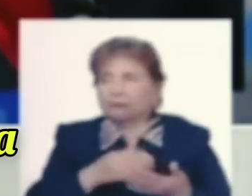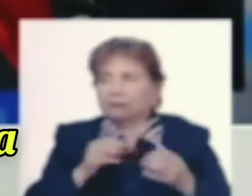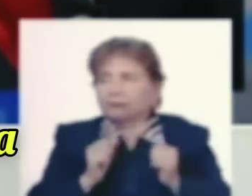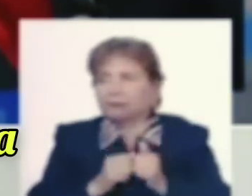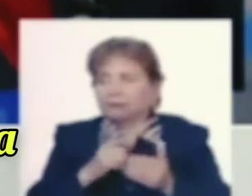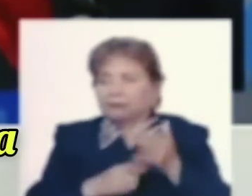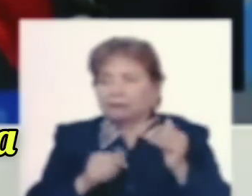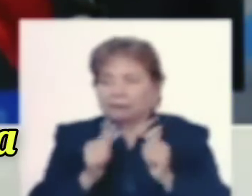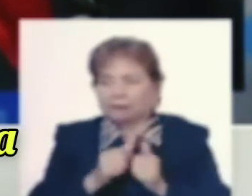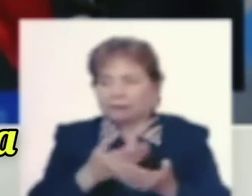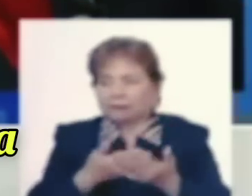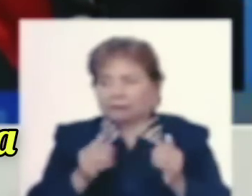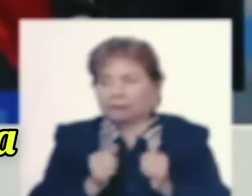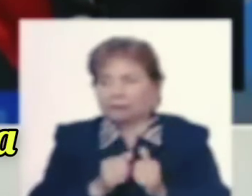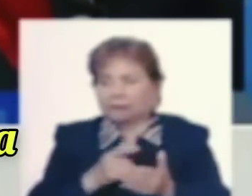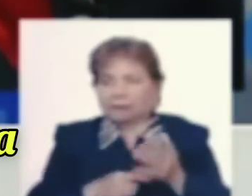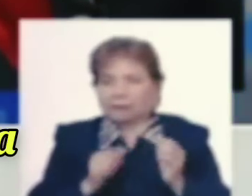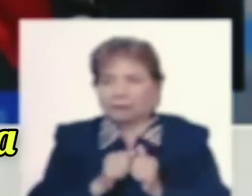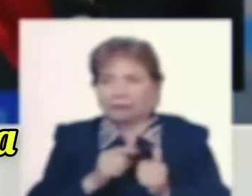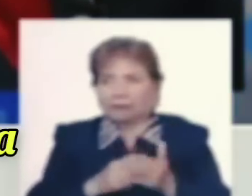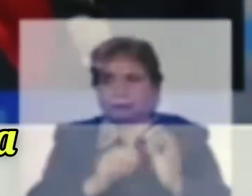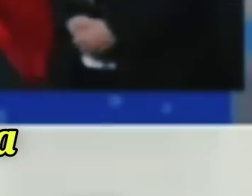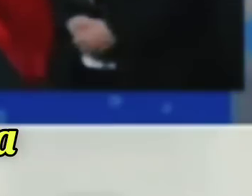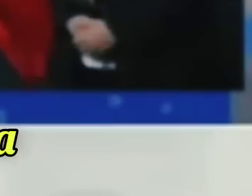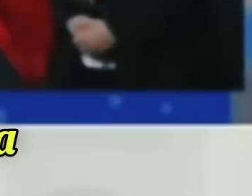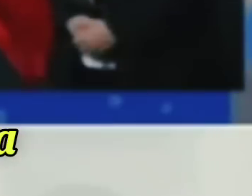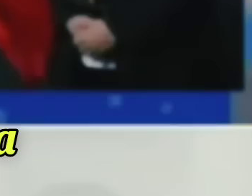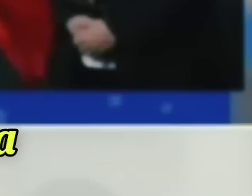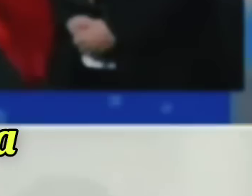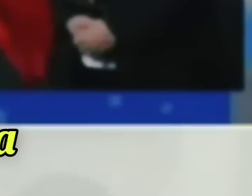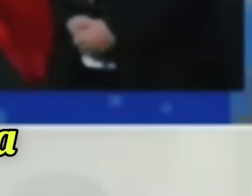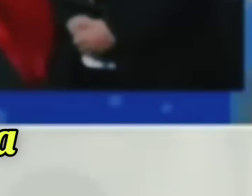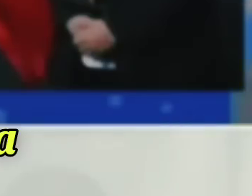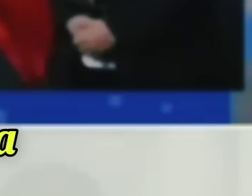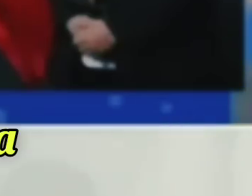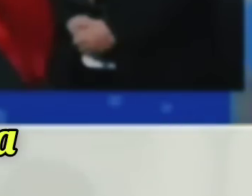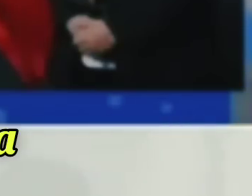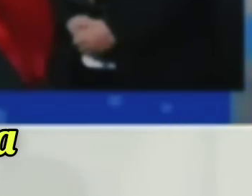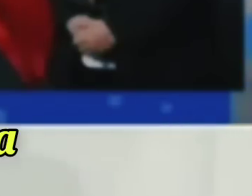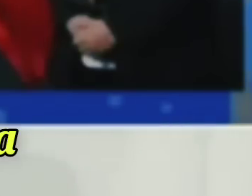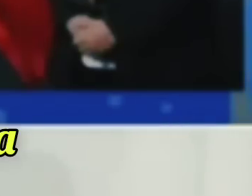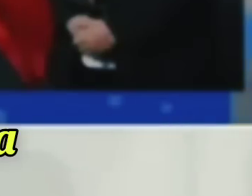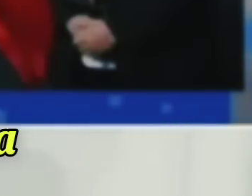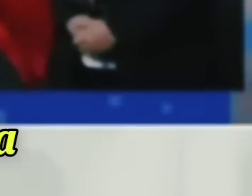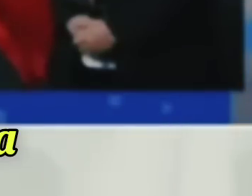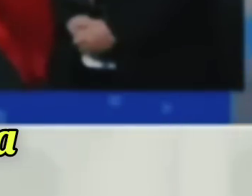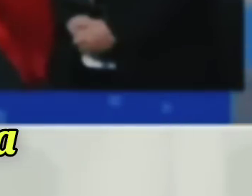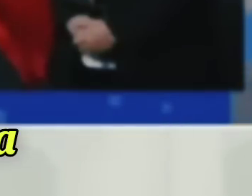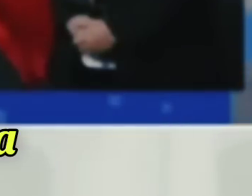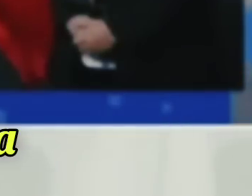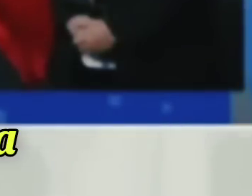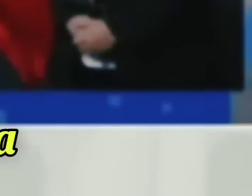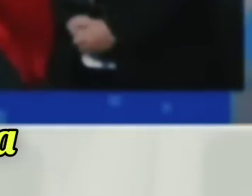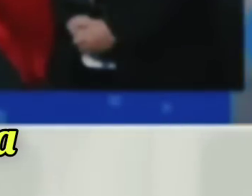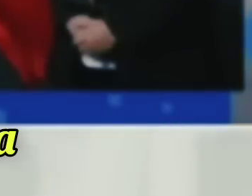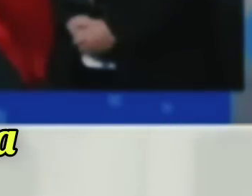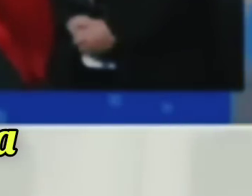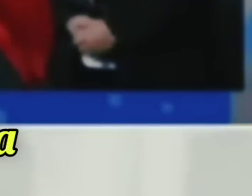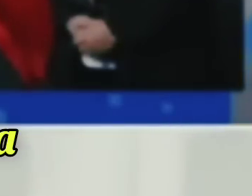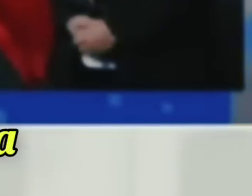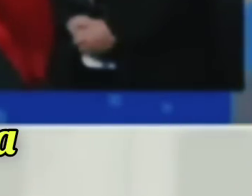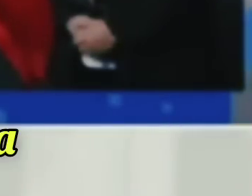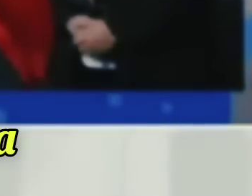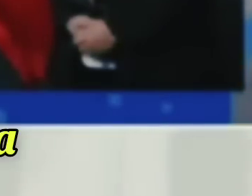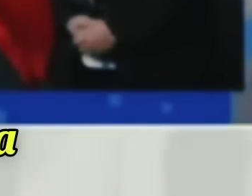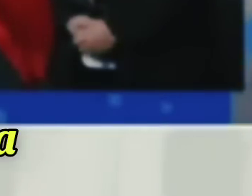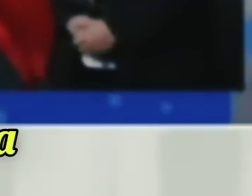comunicación. Tenemos todas esas premisas. Así que yo, señor presidente, como una congresista que ha sido electa en este Parlamento, le exijo, a través suyo,